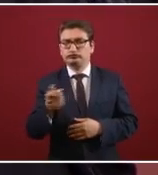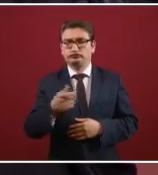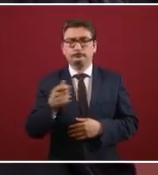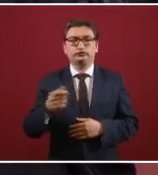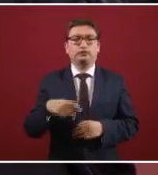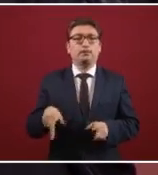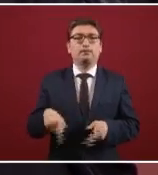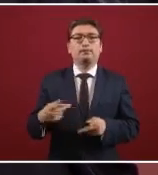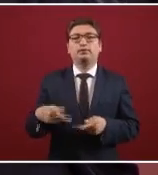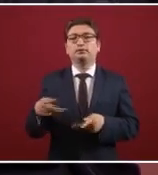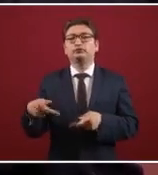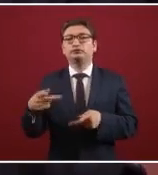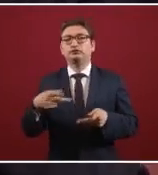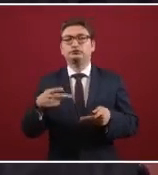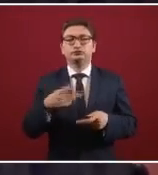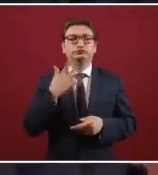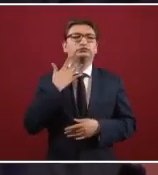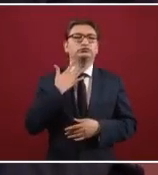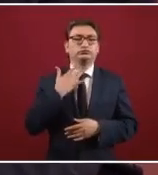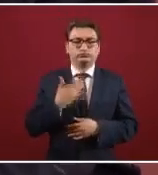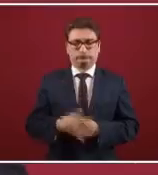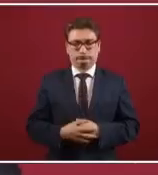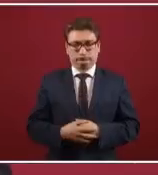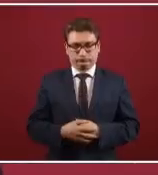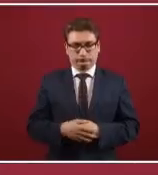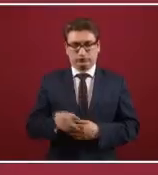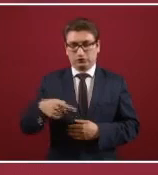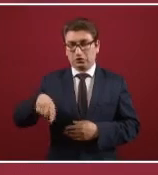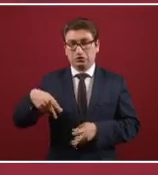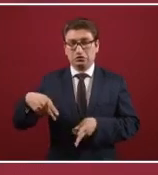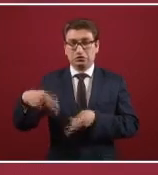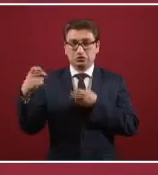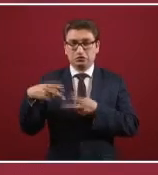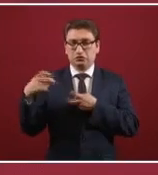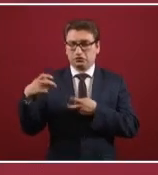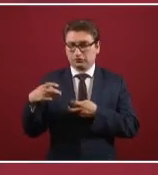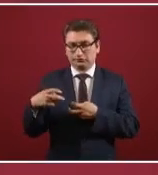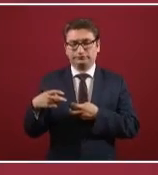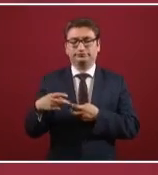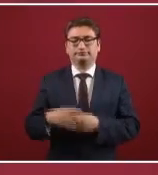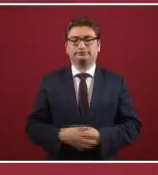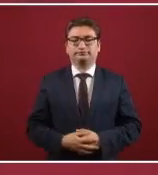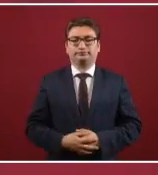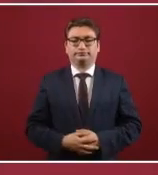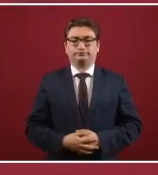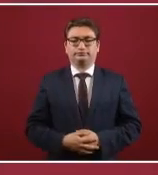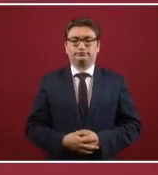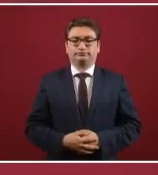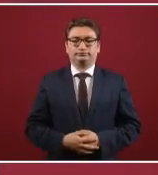vendiendo gasolina robada uach y col